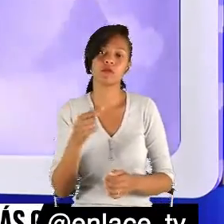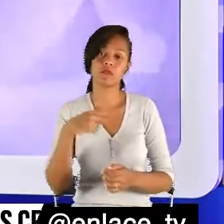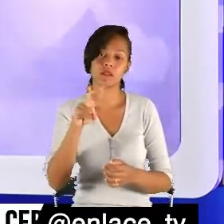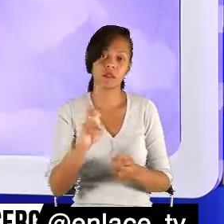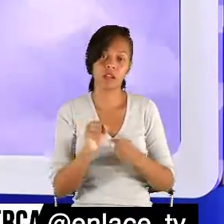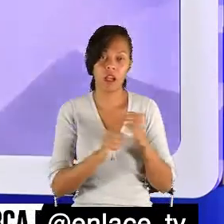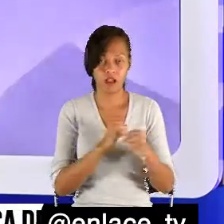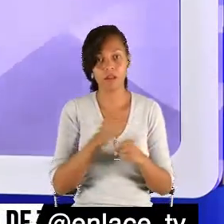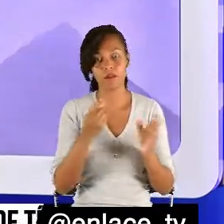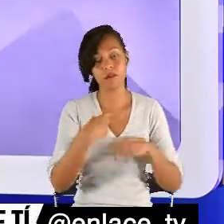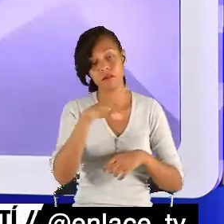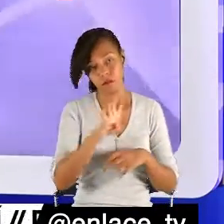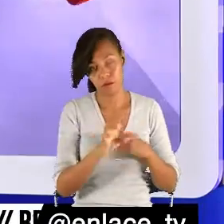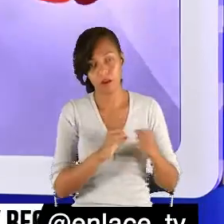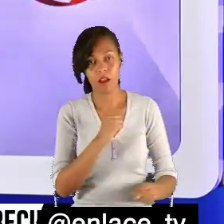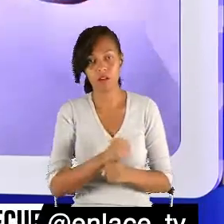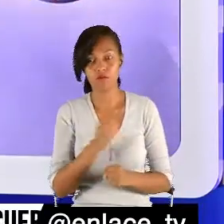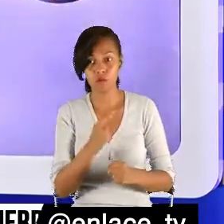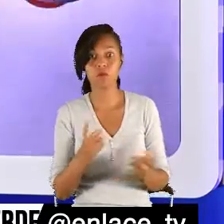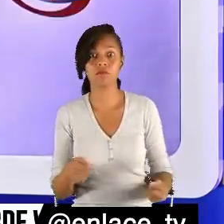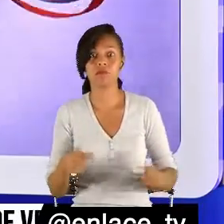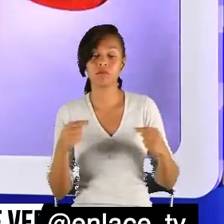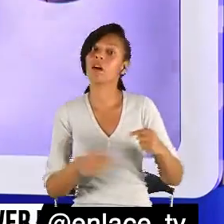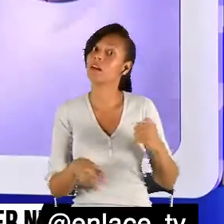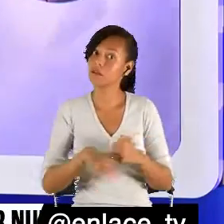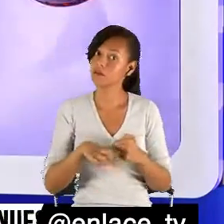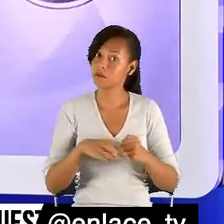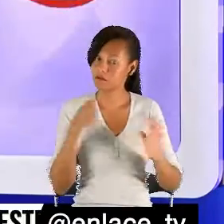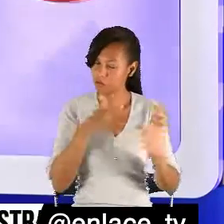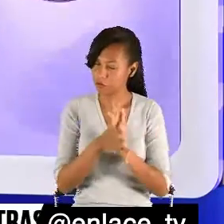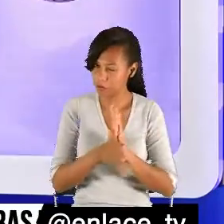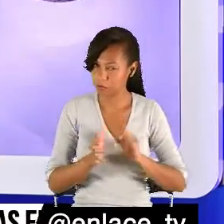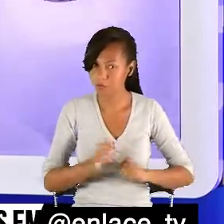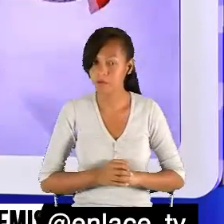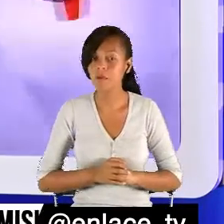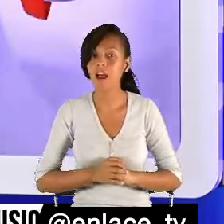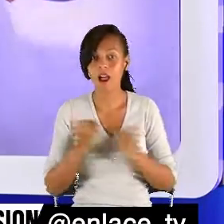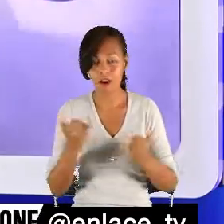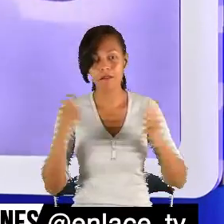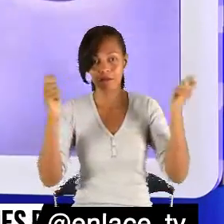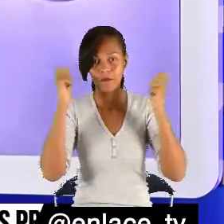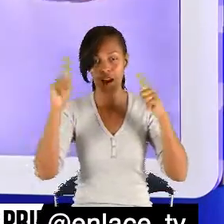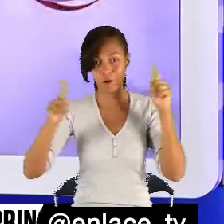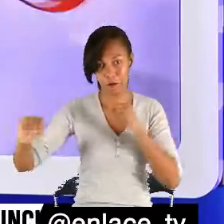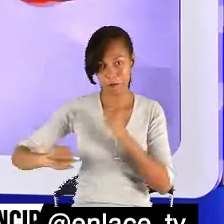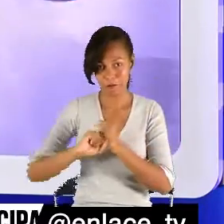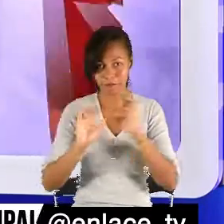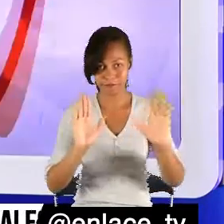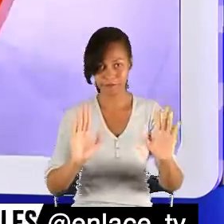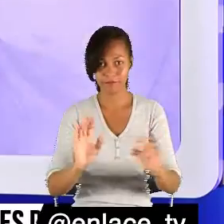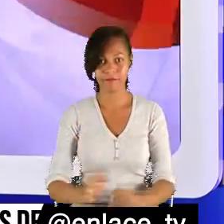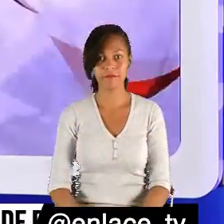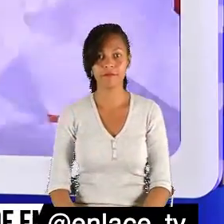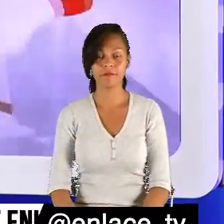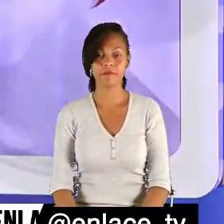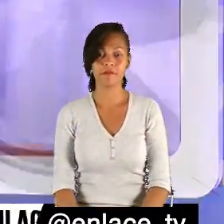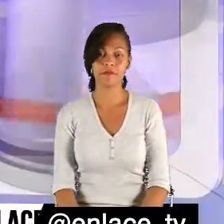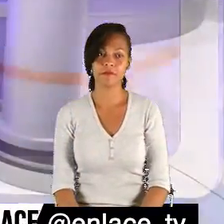también junto a alianza petrolera información en minutos es el momento de nuestros patrocinadores ya regresamos